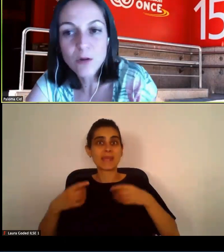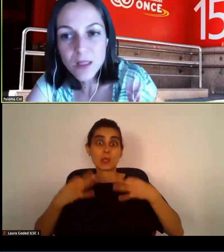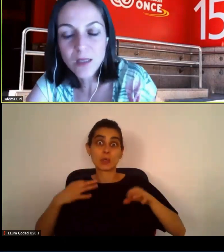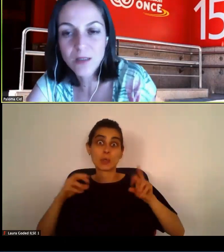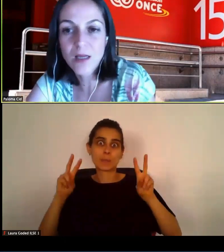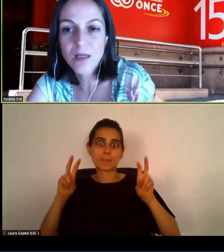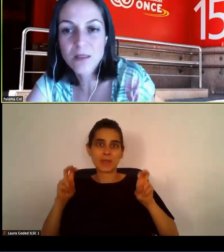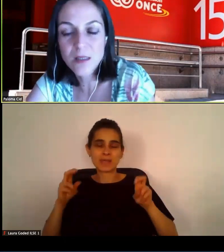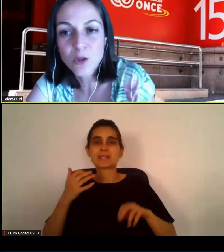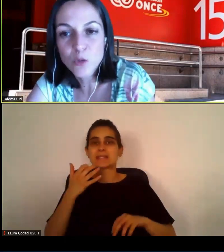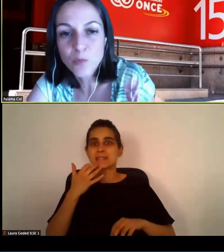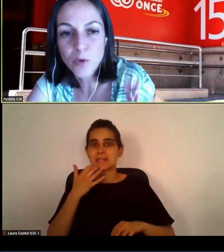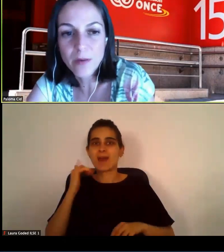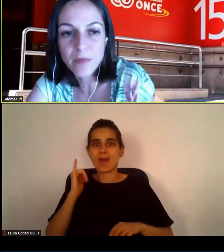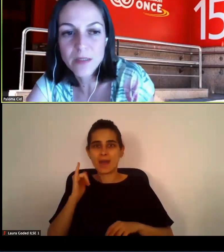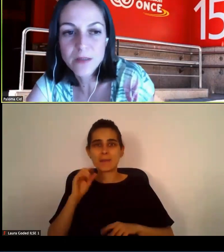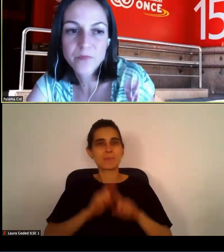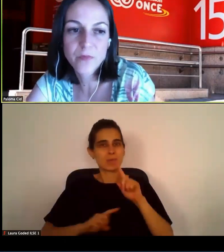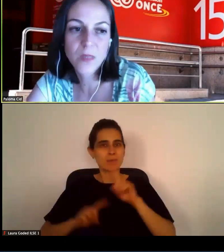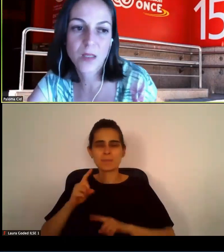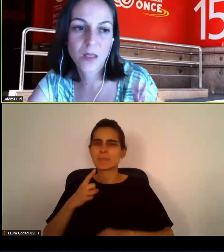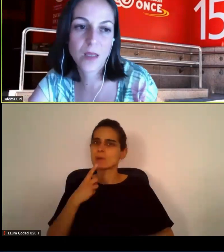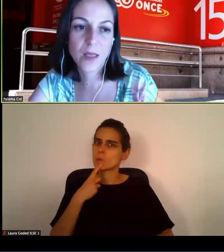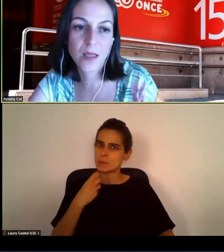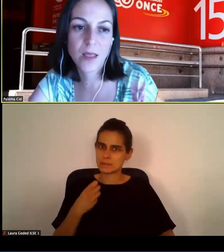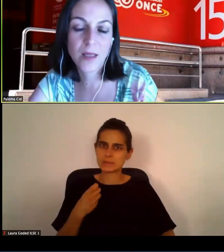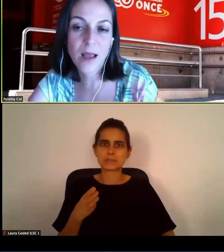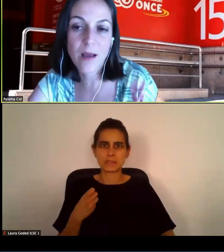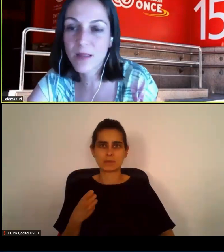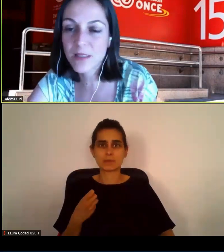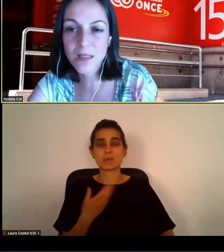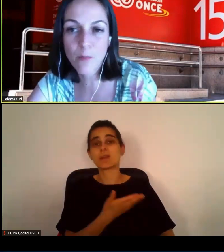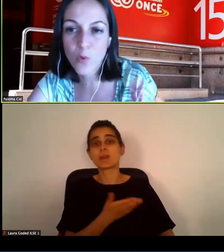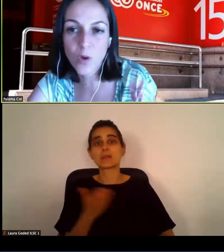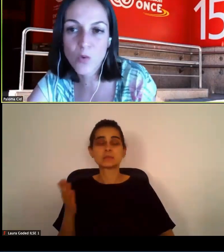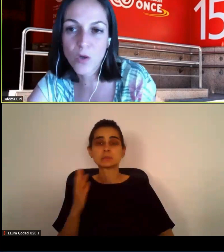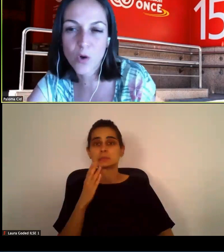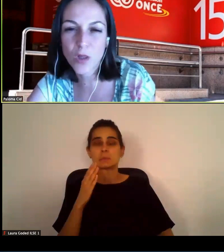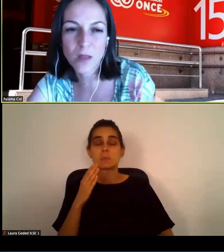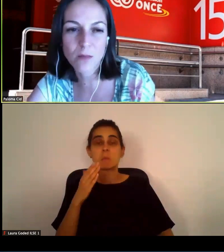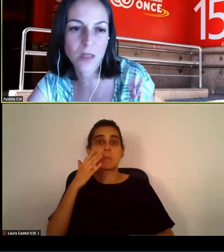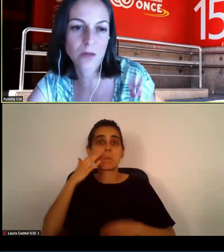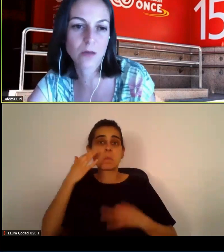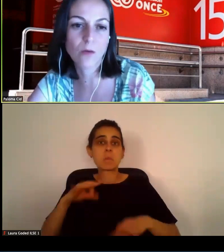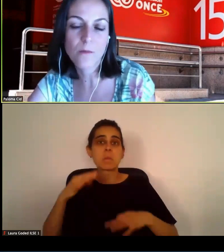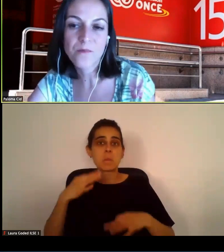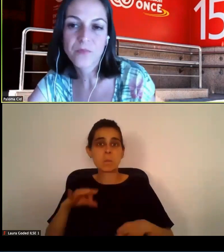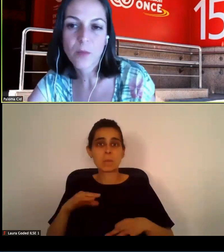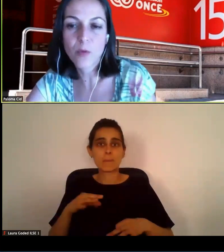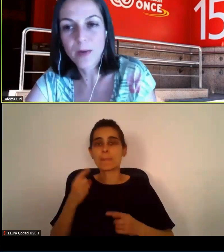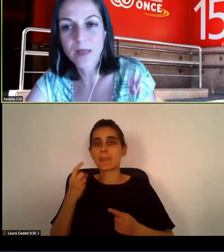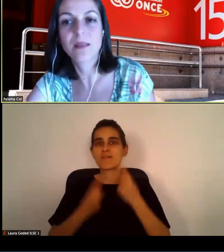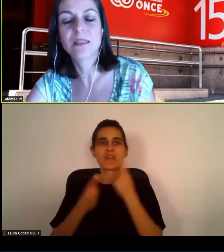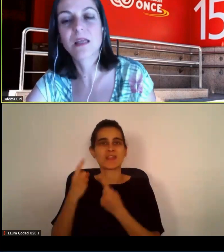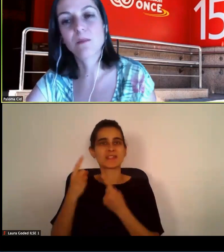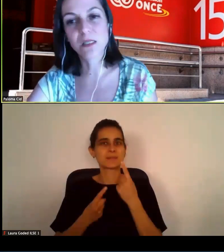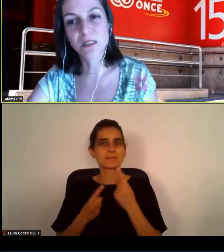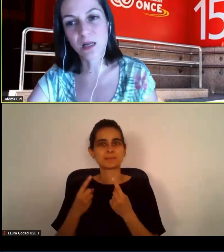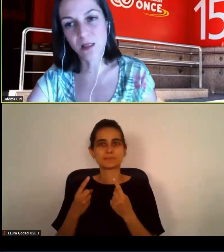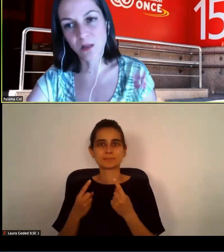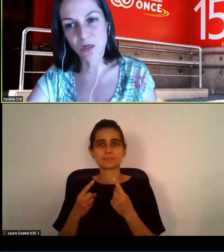arrastrando ciertos problemas. A veces tampoco hay un reconocimiento por parte de